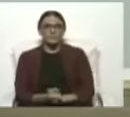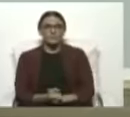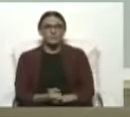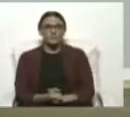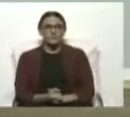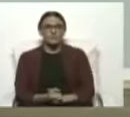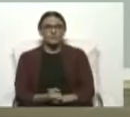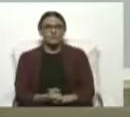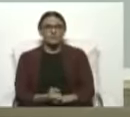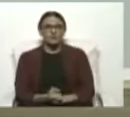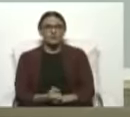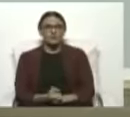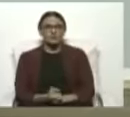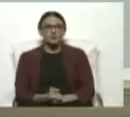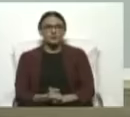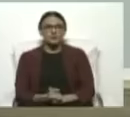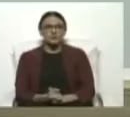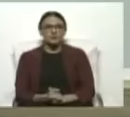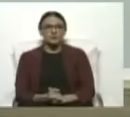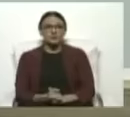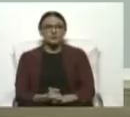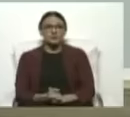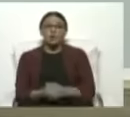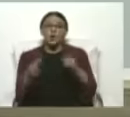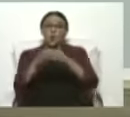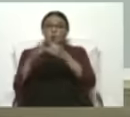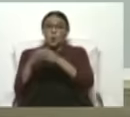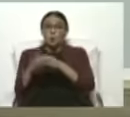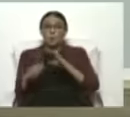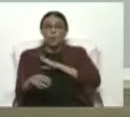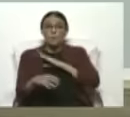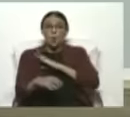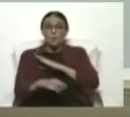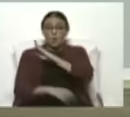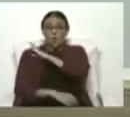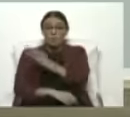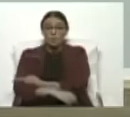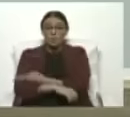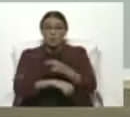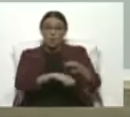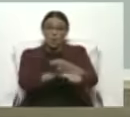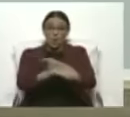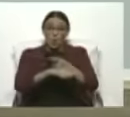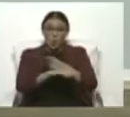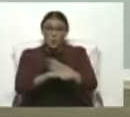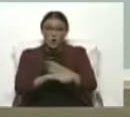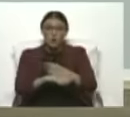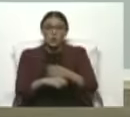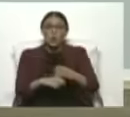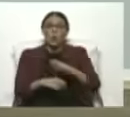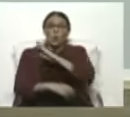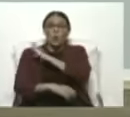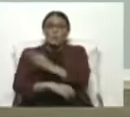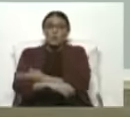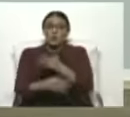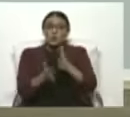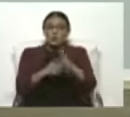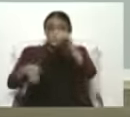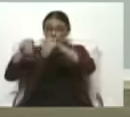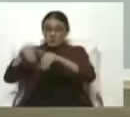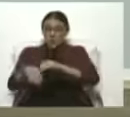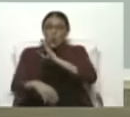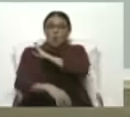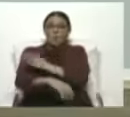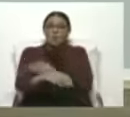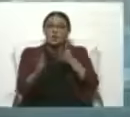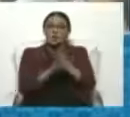Electoral. Los poderes del Estado venezolano, el Poder Legislativo, el Poder Judicial,